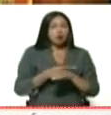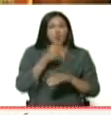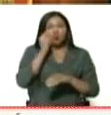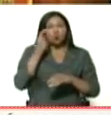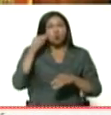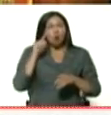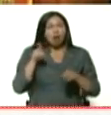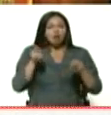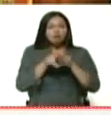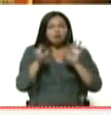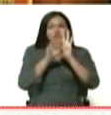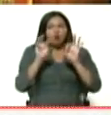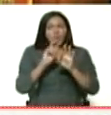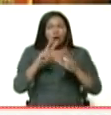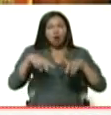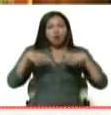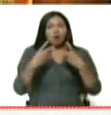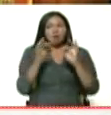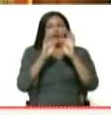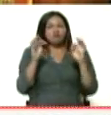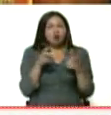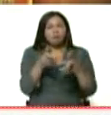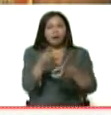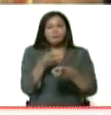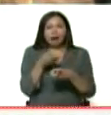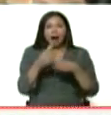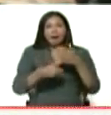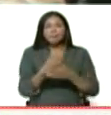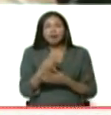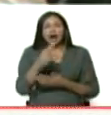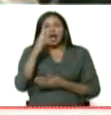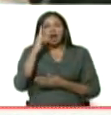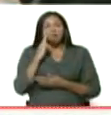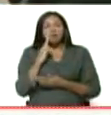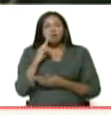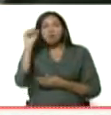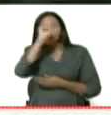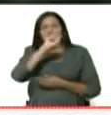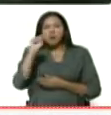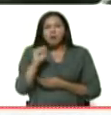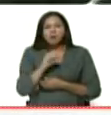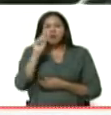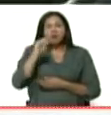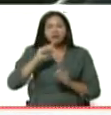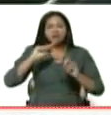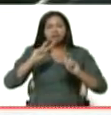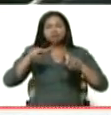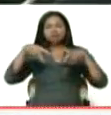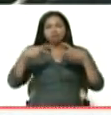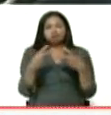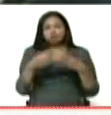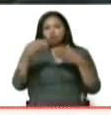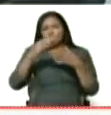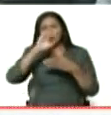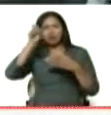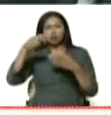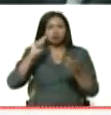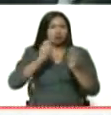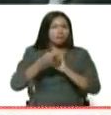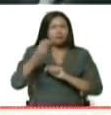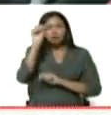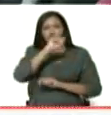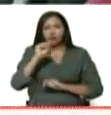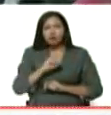gobernadoras. Nuevas fuentes de ingresos en bolívares y en divisas convertibles, con